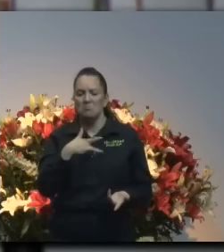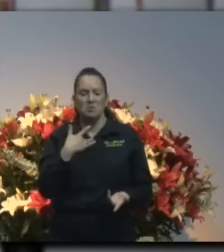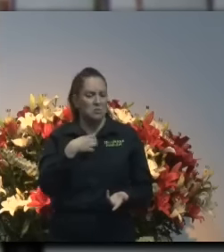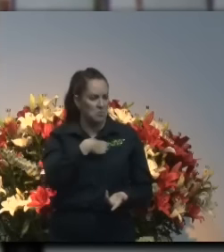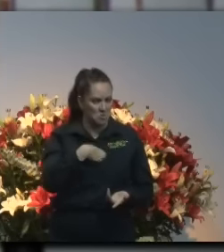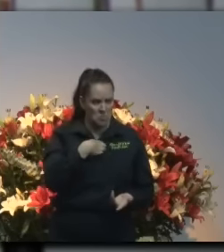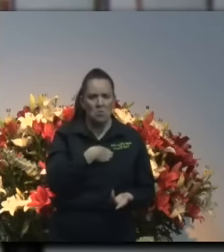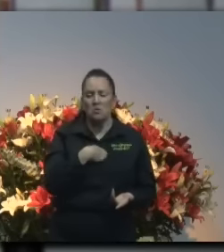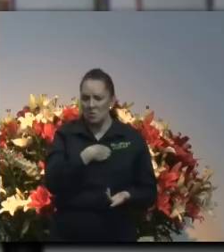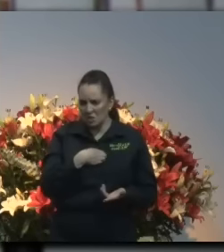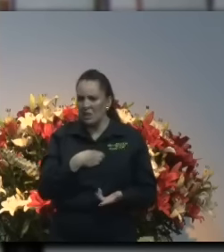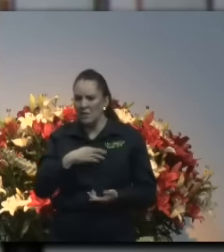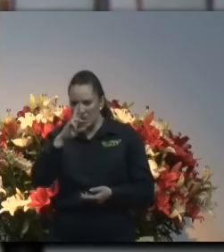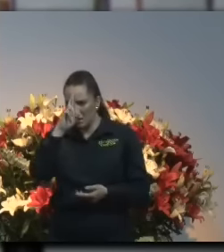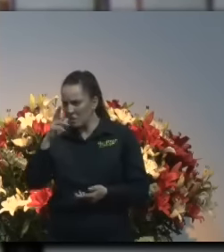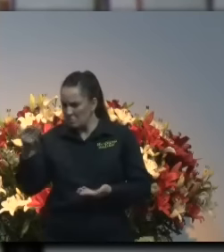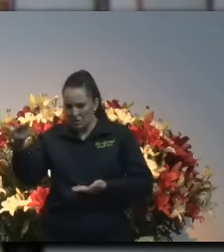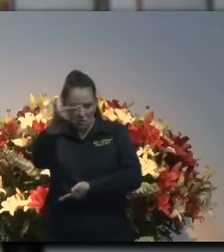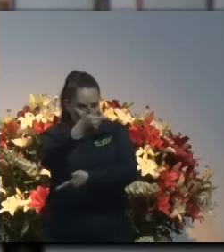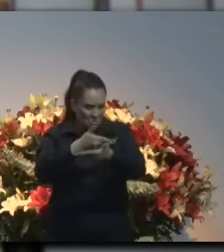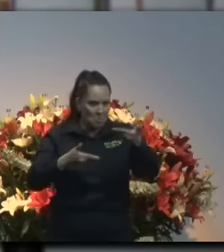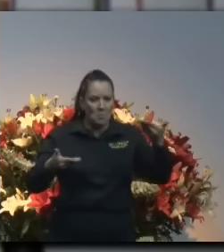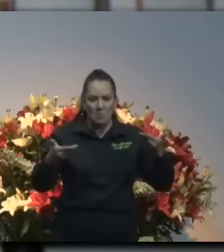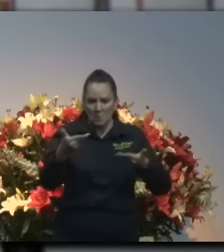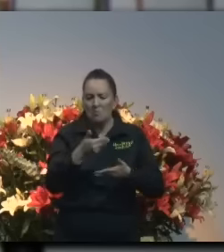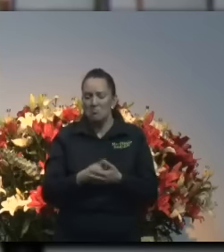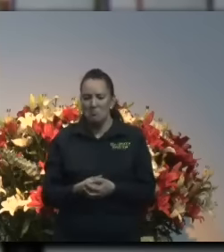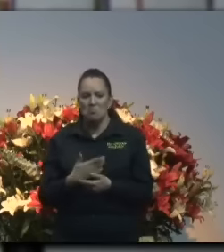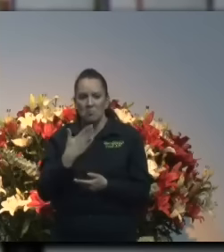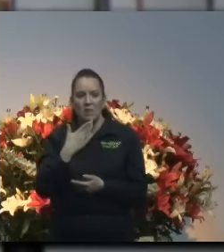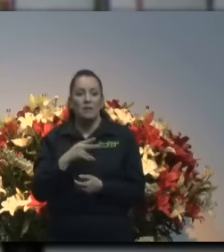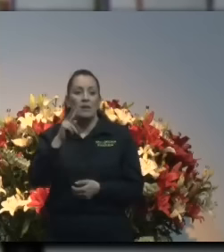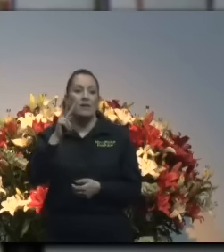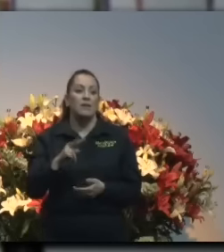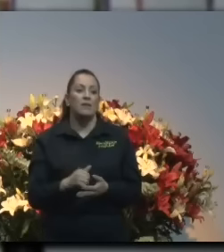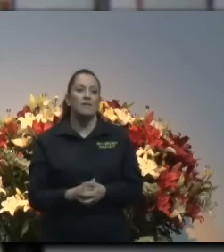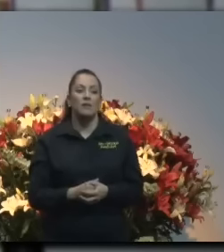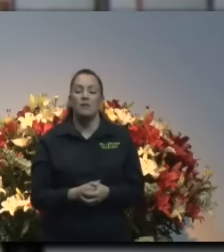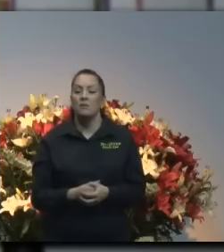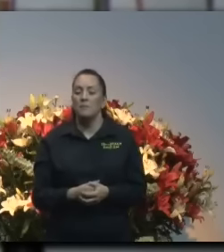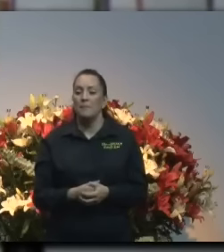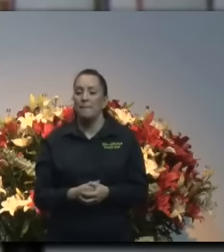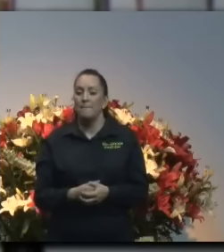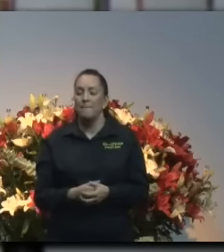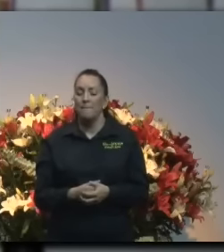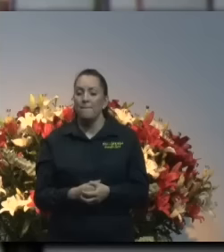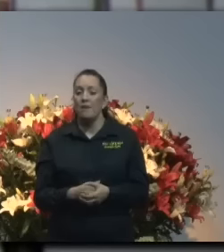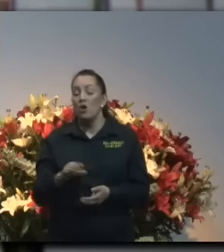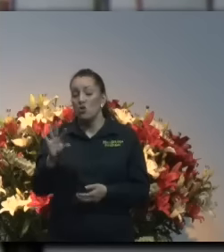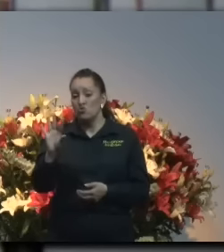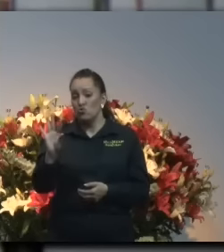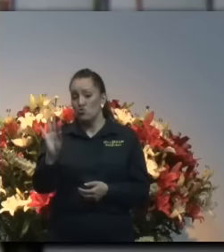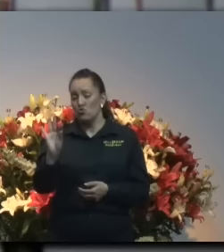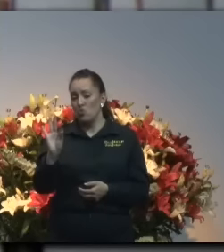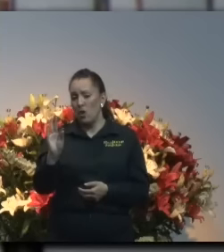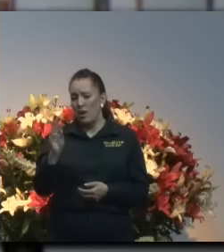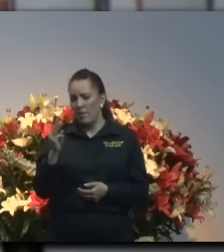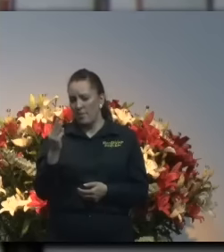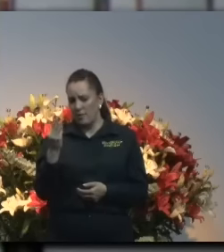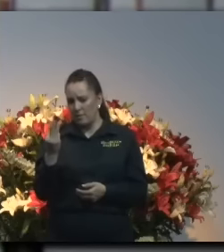hablamos. Y yo les diría, de verdad, el caso de los 43